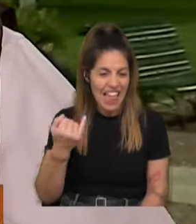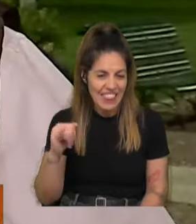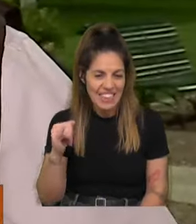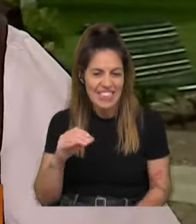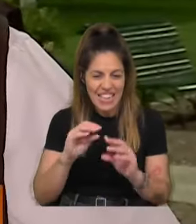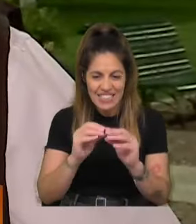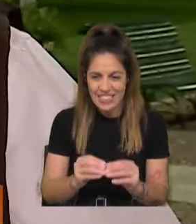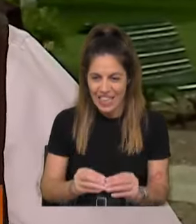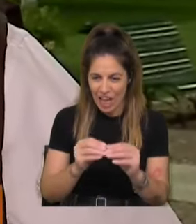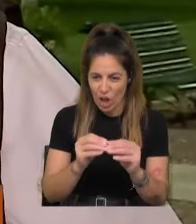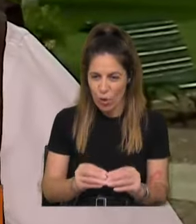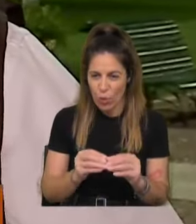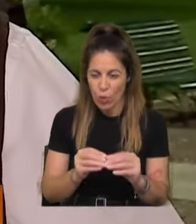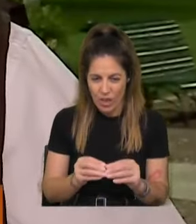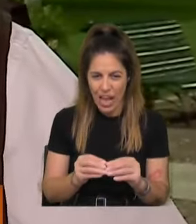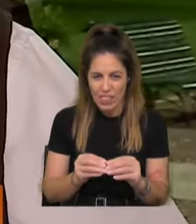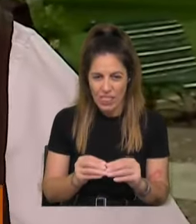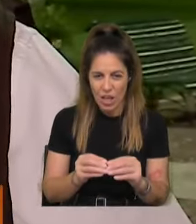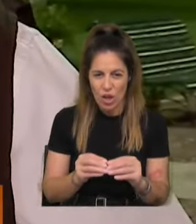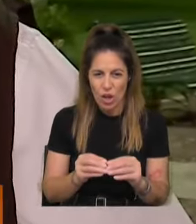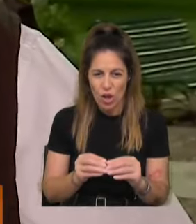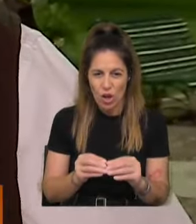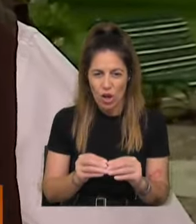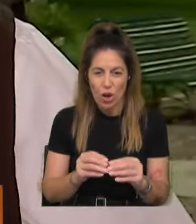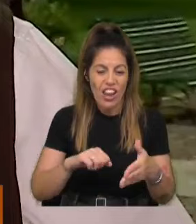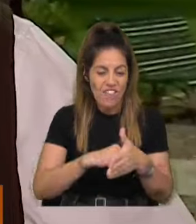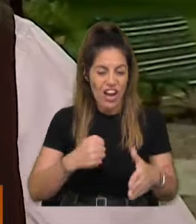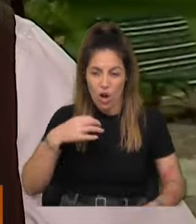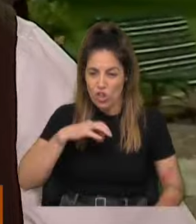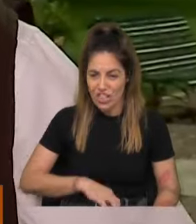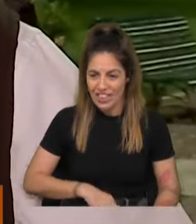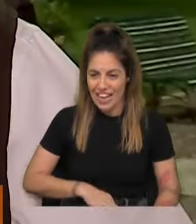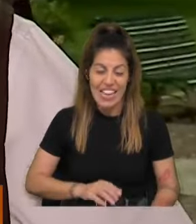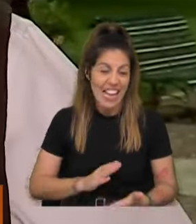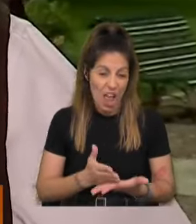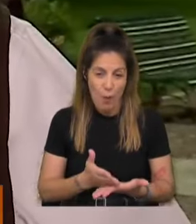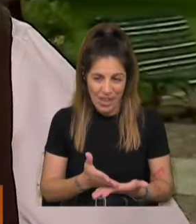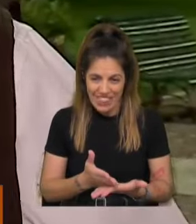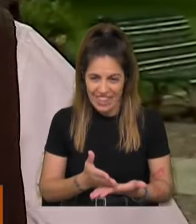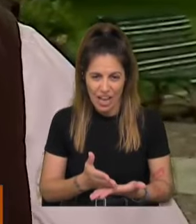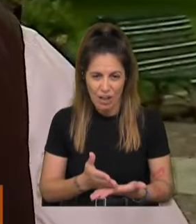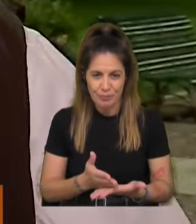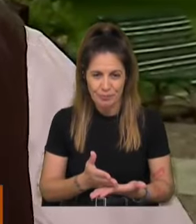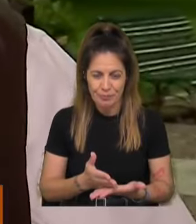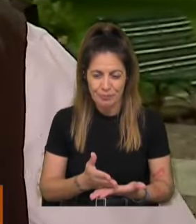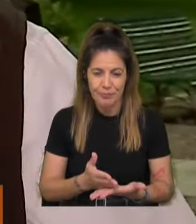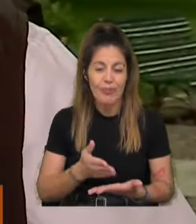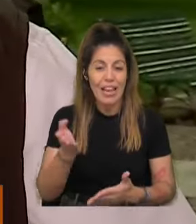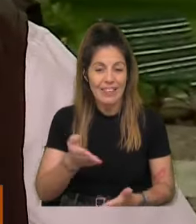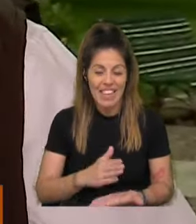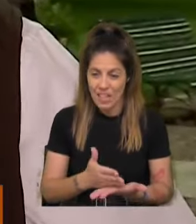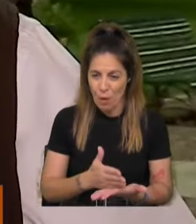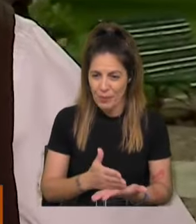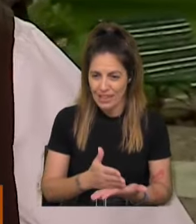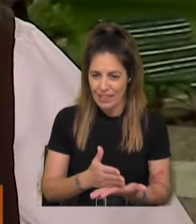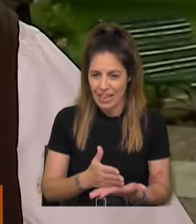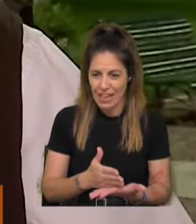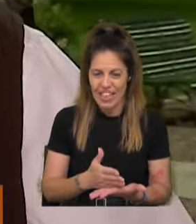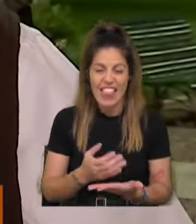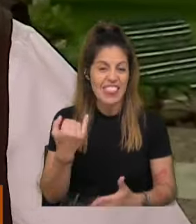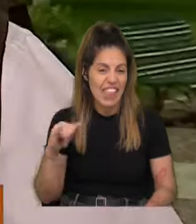calculan eh A través de la comunicación El Banco Central que es la tasa media la tasa la tasa media de de